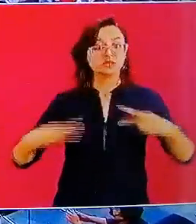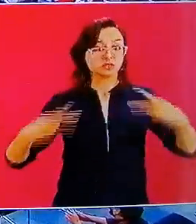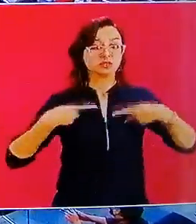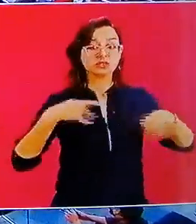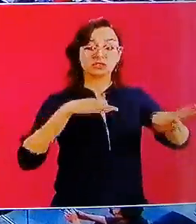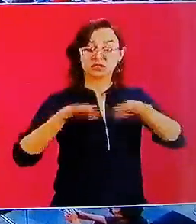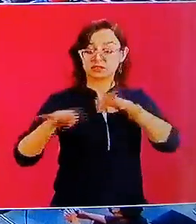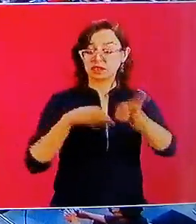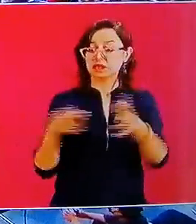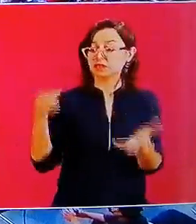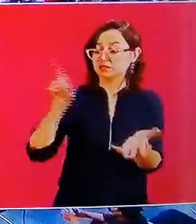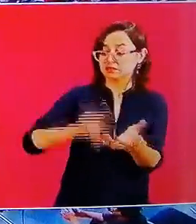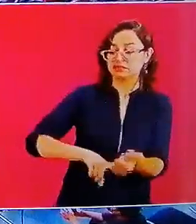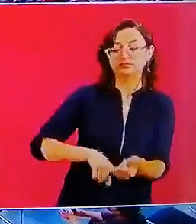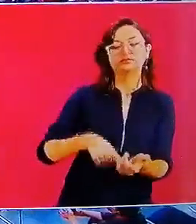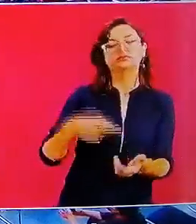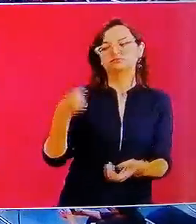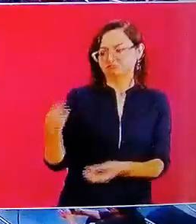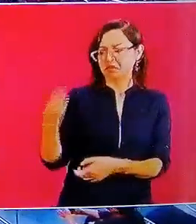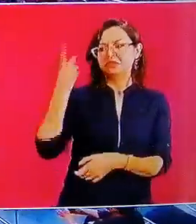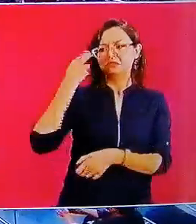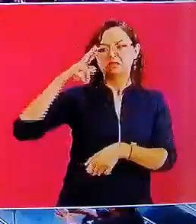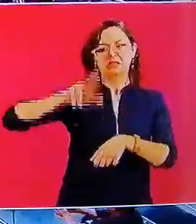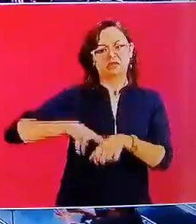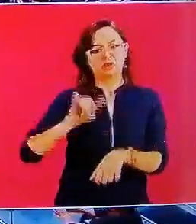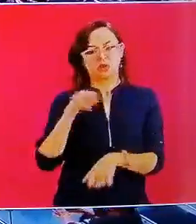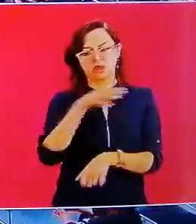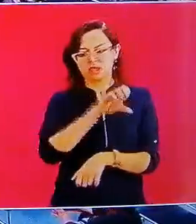director de Seguro Social en su